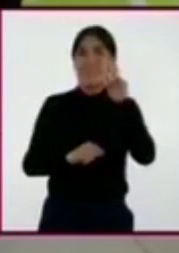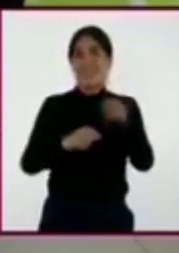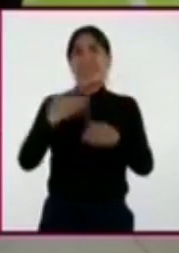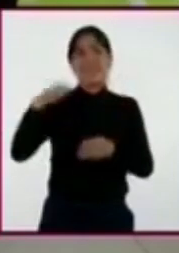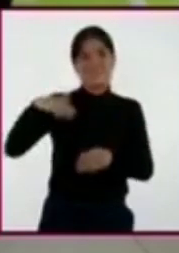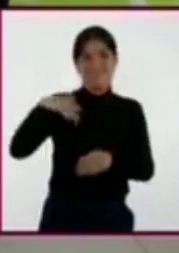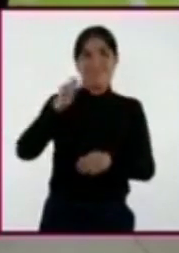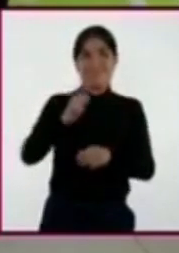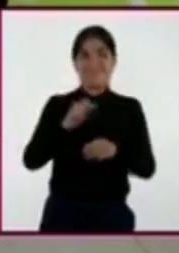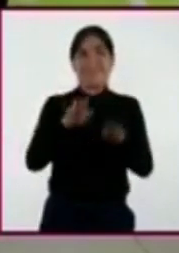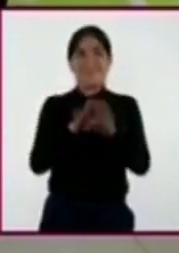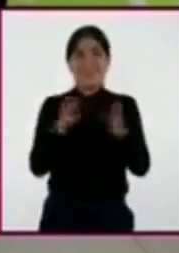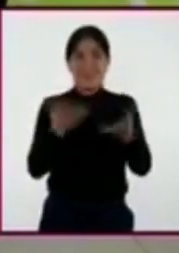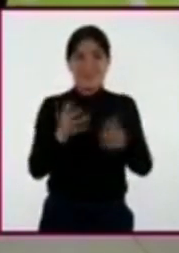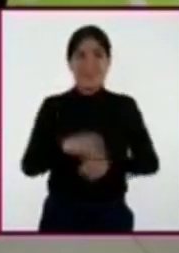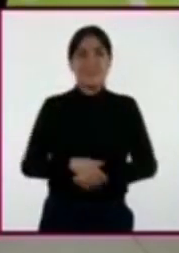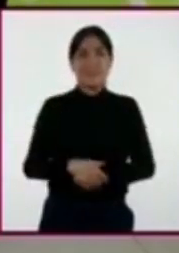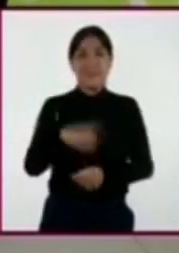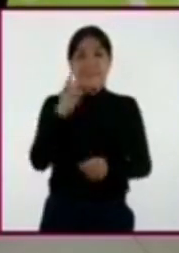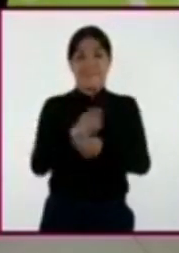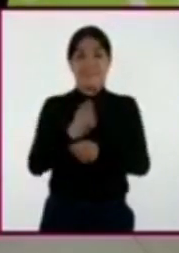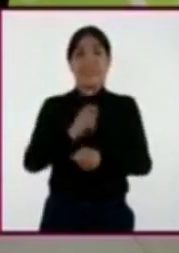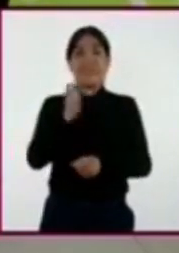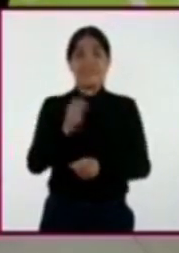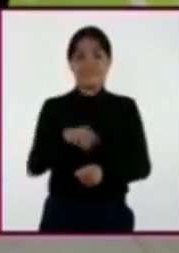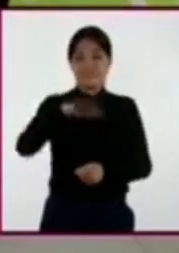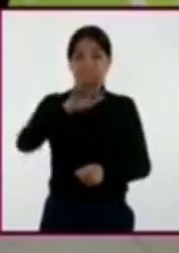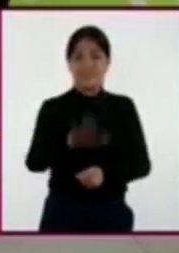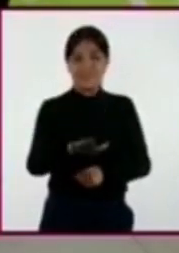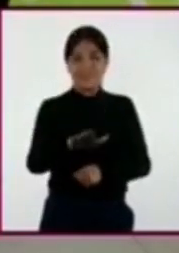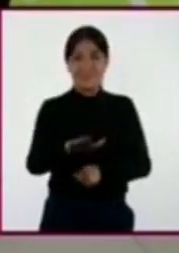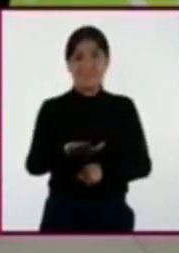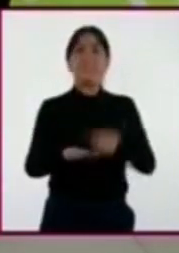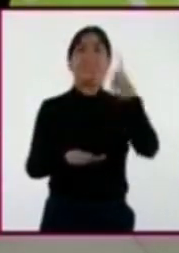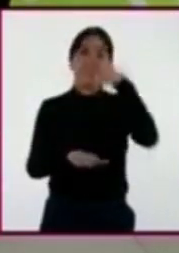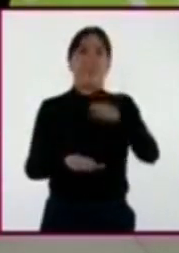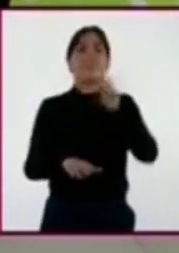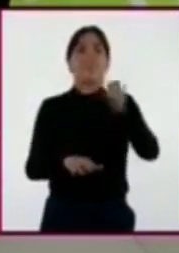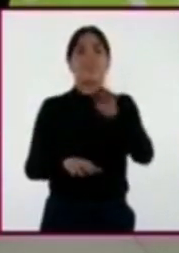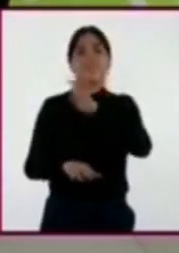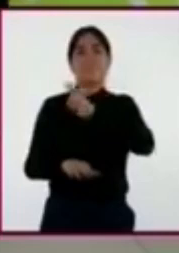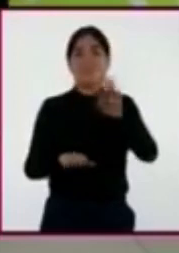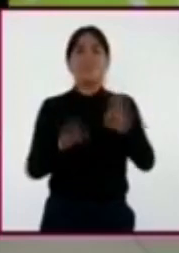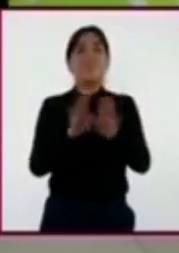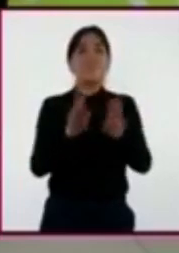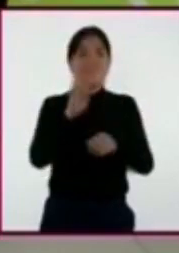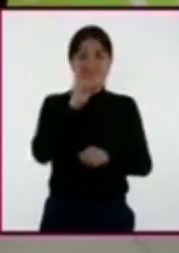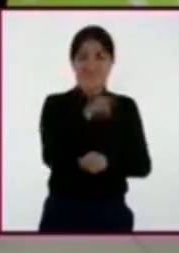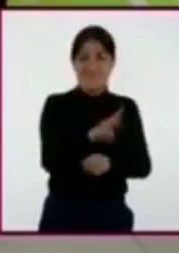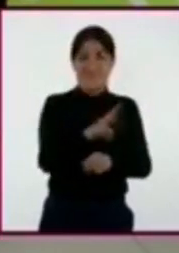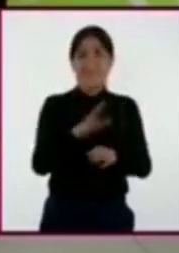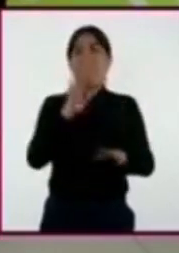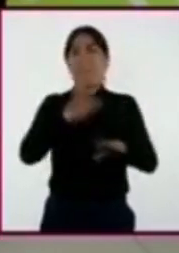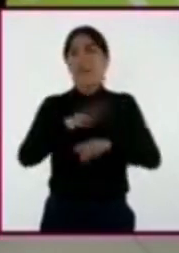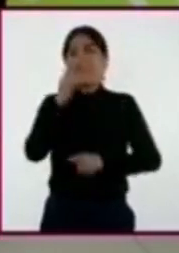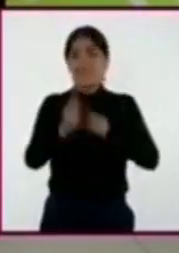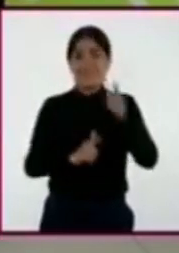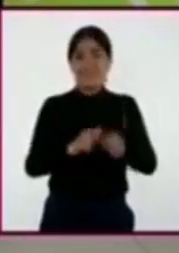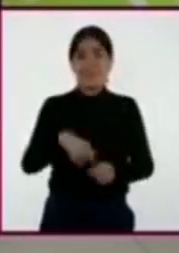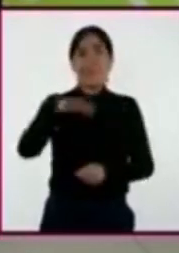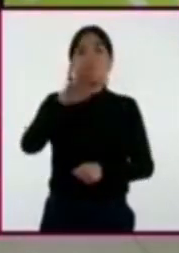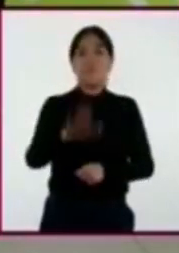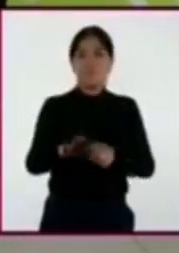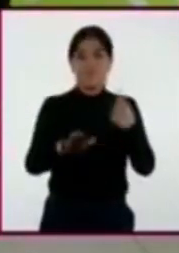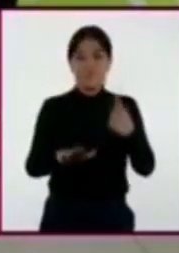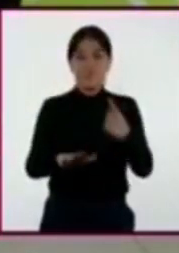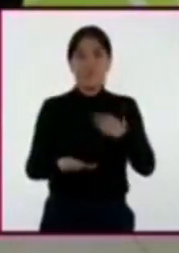trabajando. Entonces, este da el primer paso y lo hacemos para que lo podamos ver de una manera más lenta. Hacemos